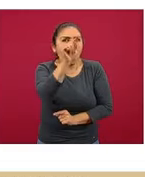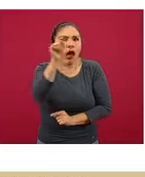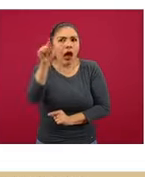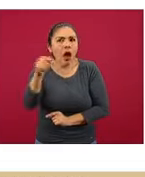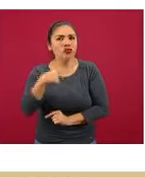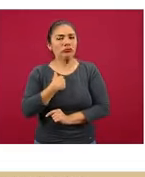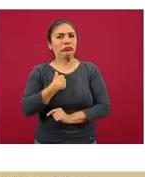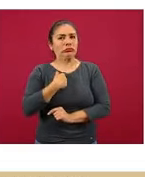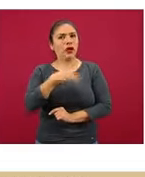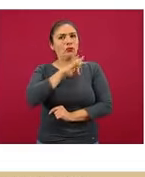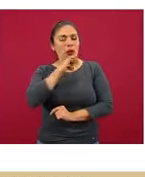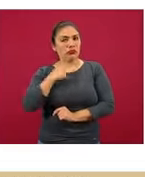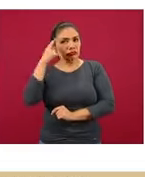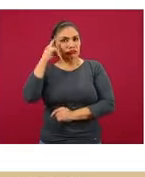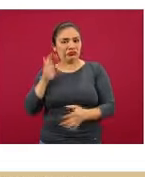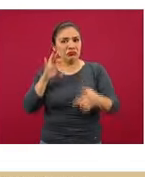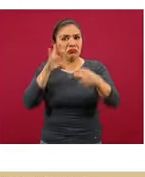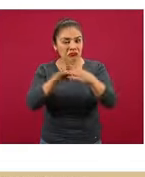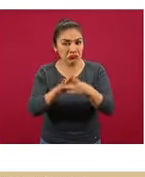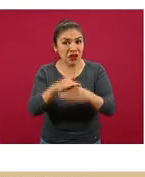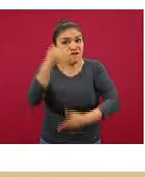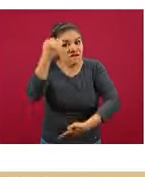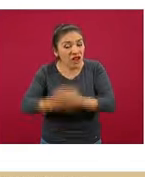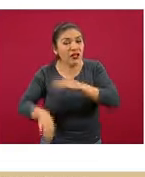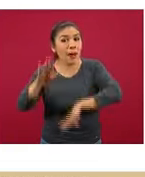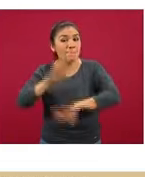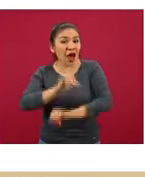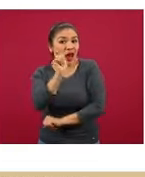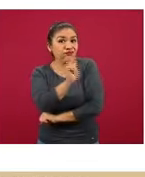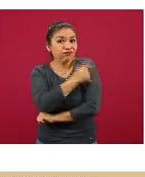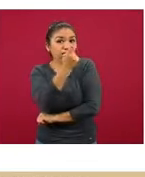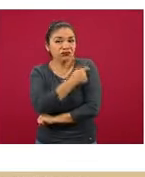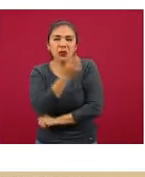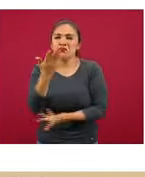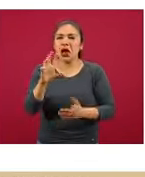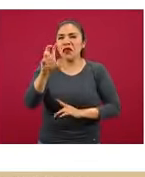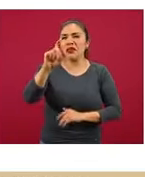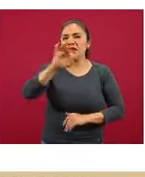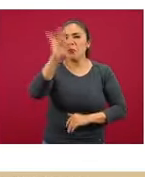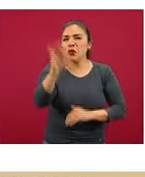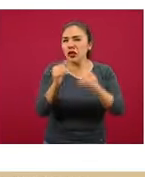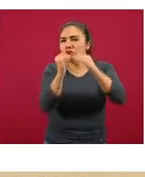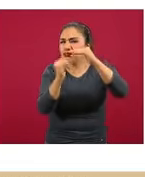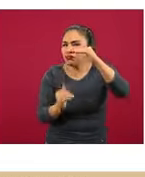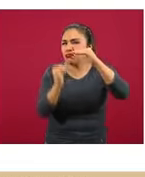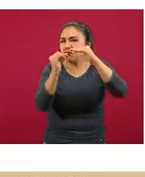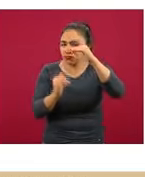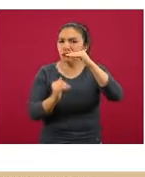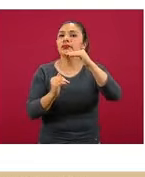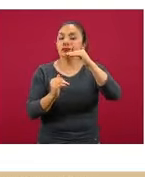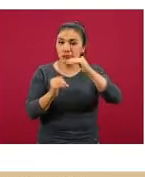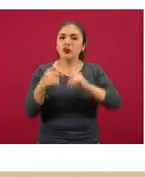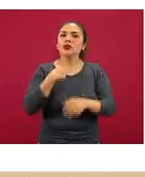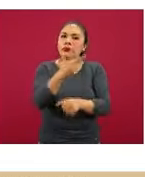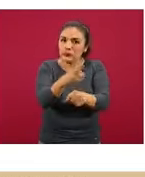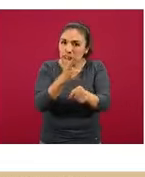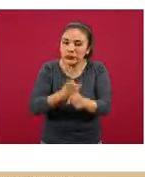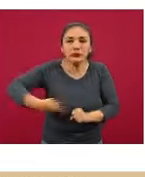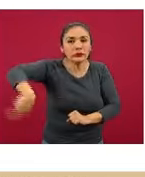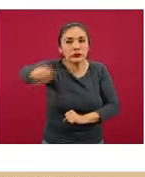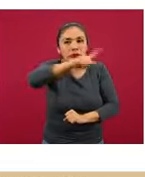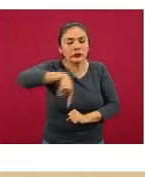que todavía llevan un avance, digamos que debajo del 30%, 35%, invitarlos